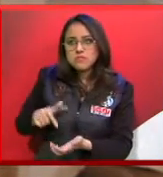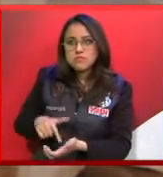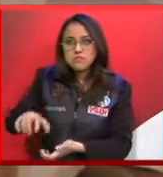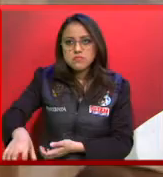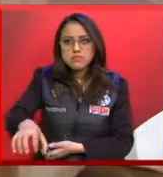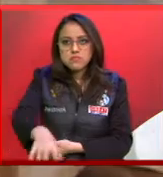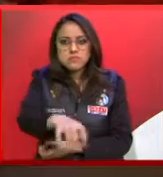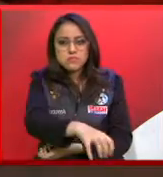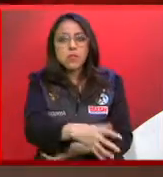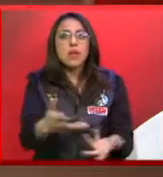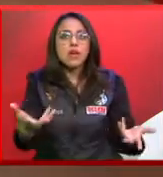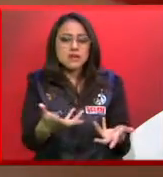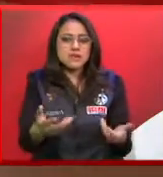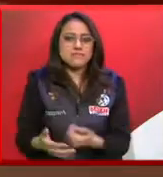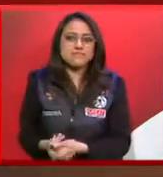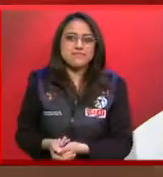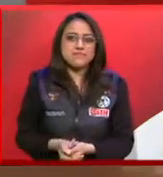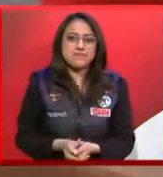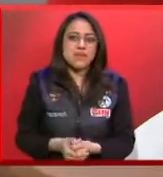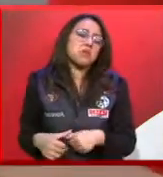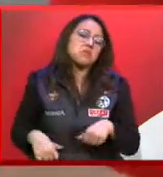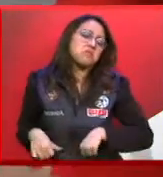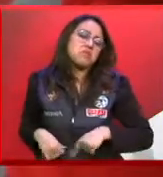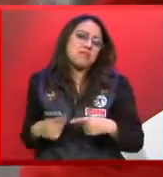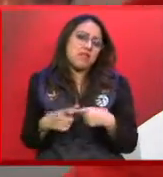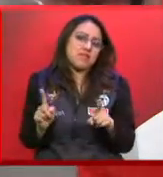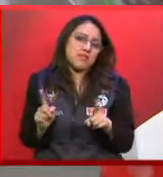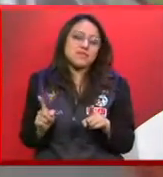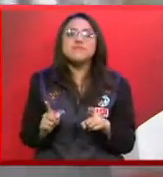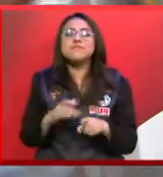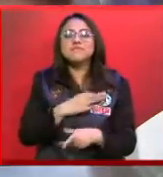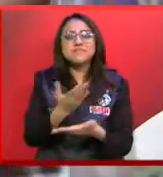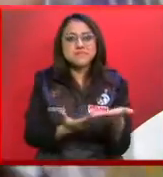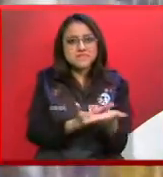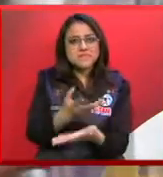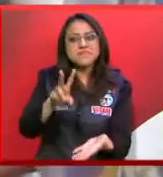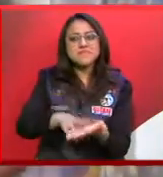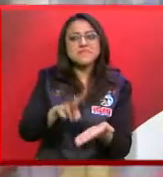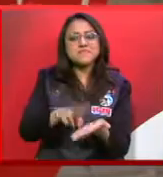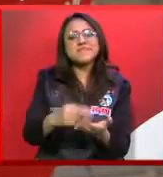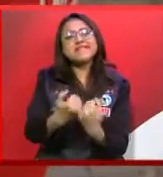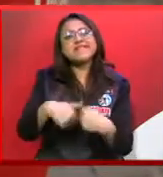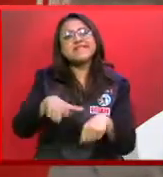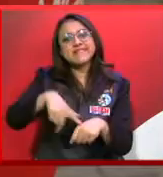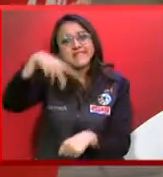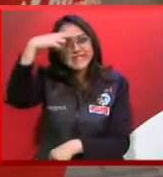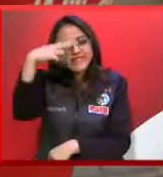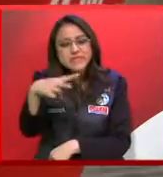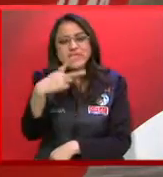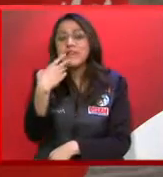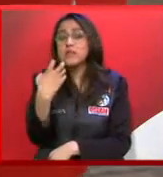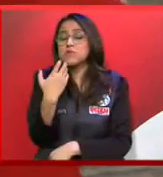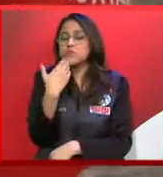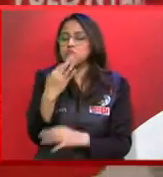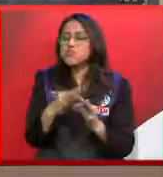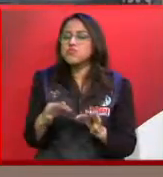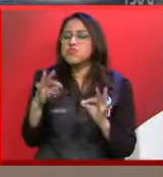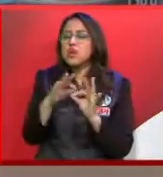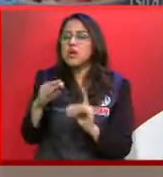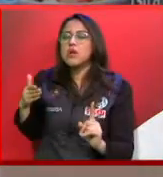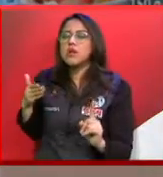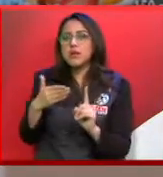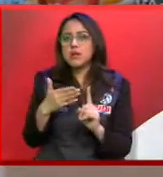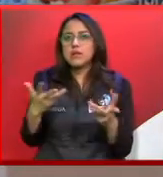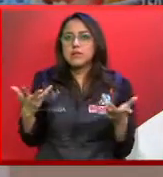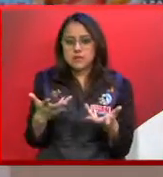se realiza la actividad. Compartir sus valores con la sociedad mexicana es uno de sus principales